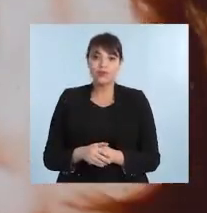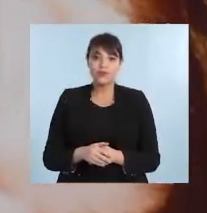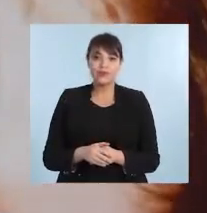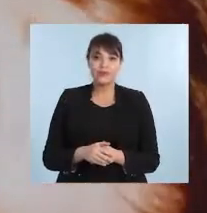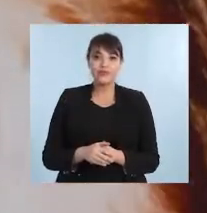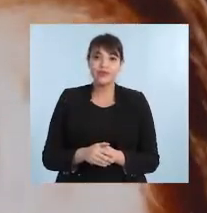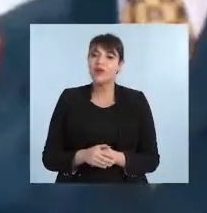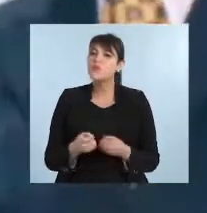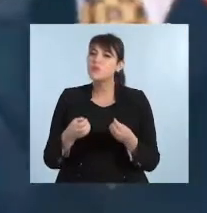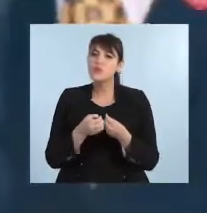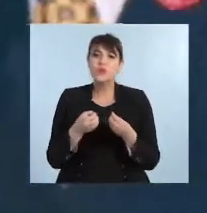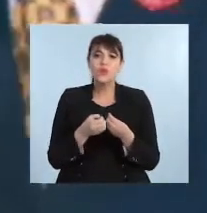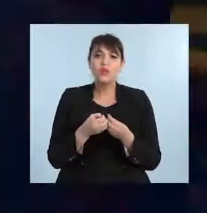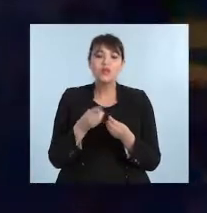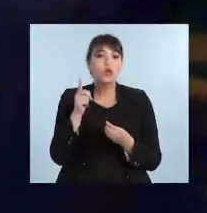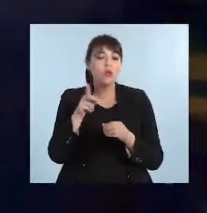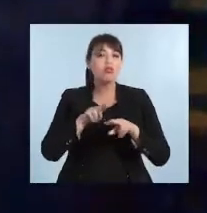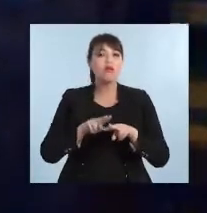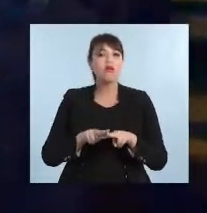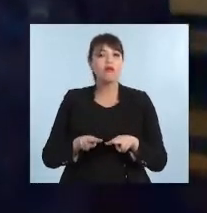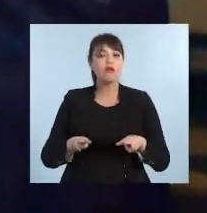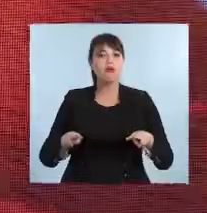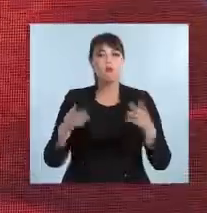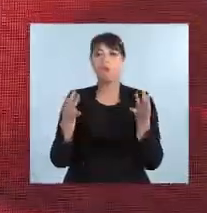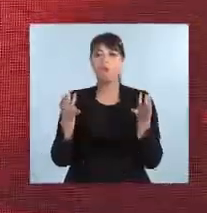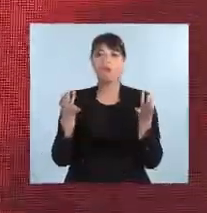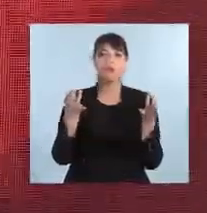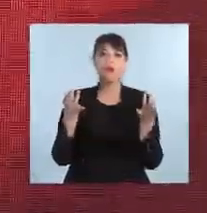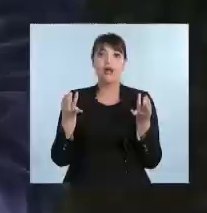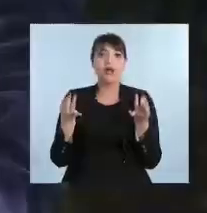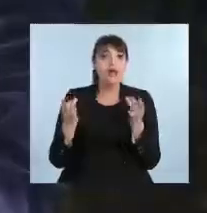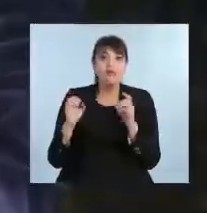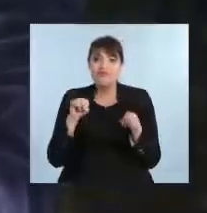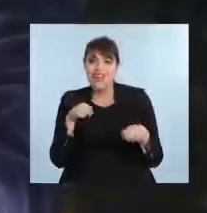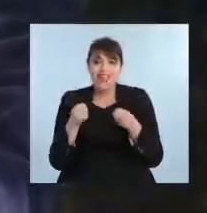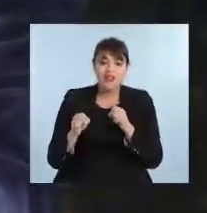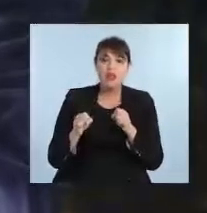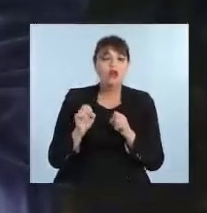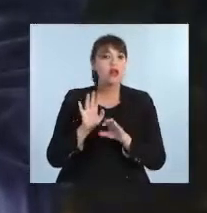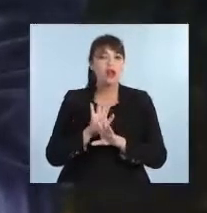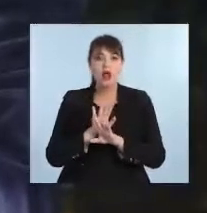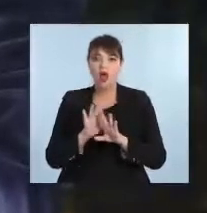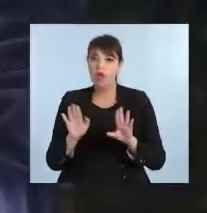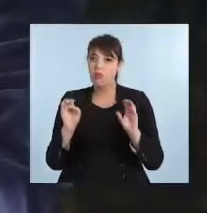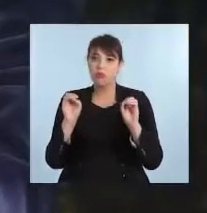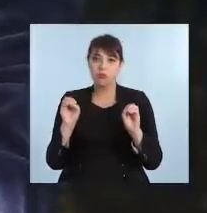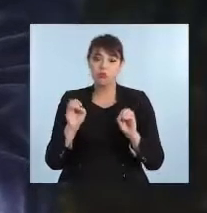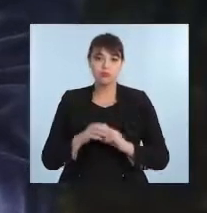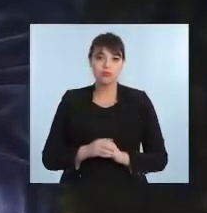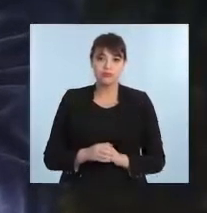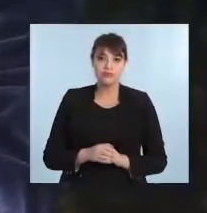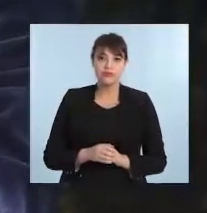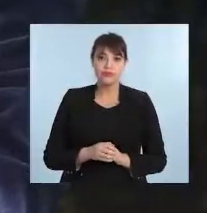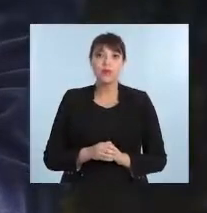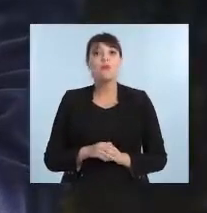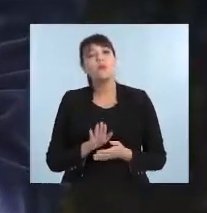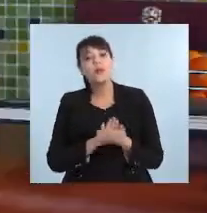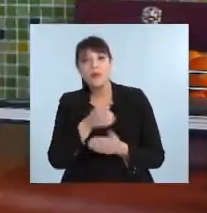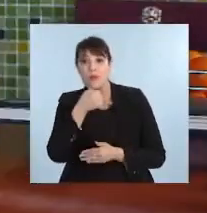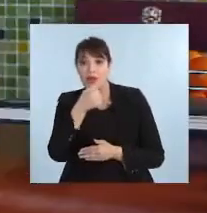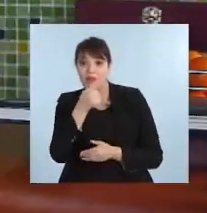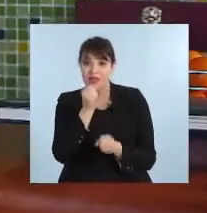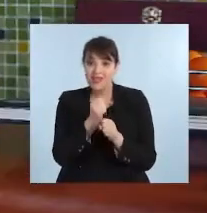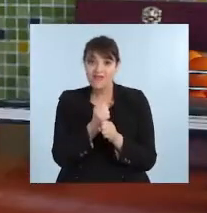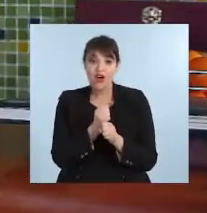hijo. Alejandro, en muchos sentidos, es operado los nervios. Puede enfrentar situaciones muy tensas con una calma